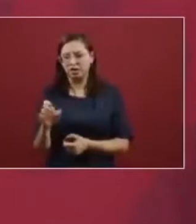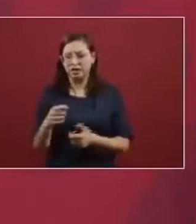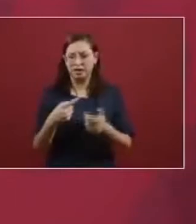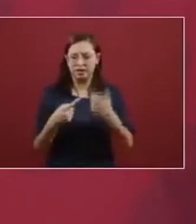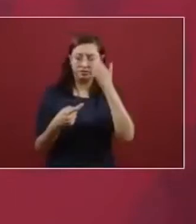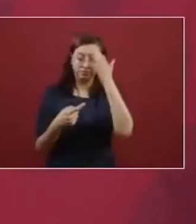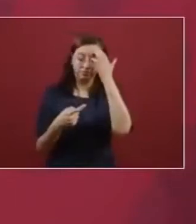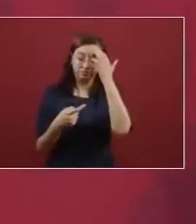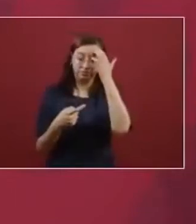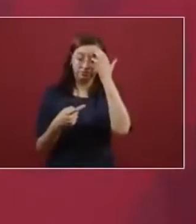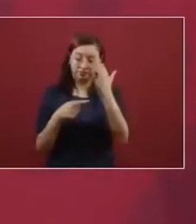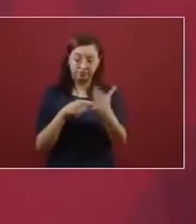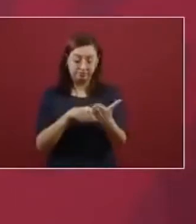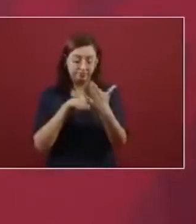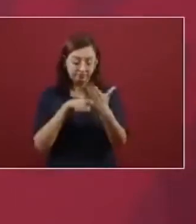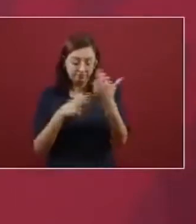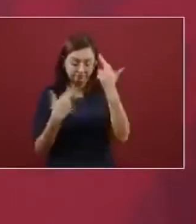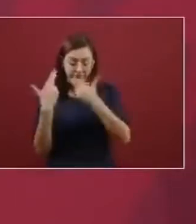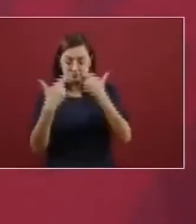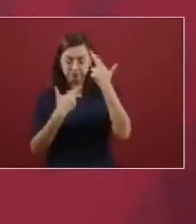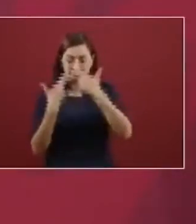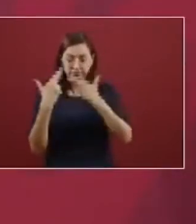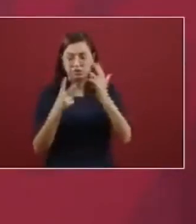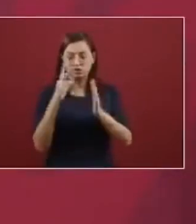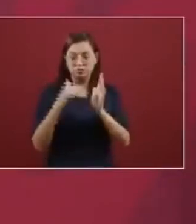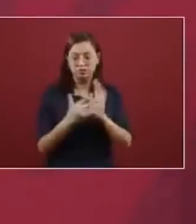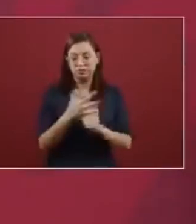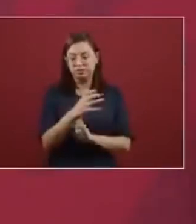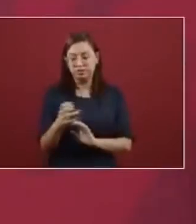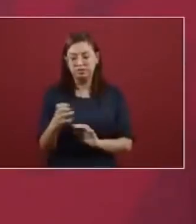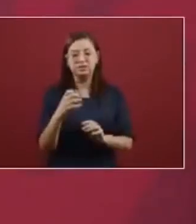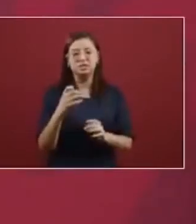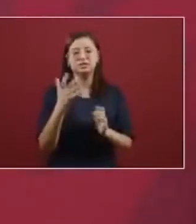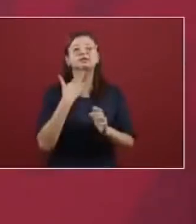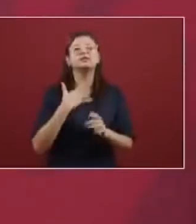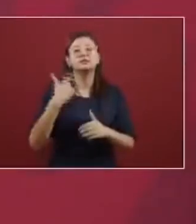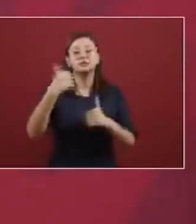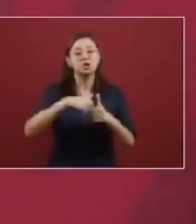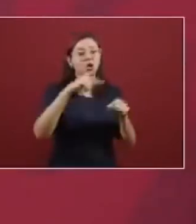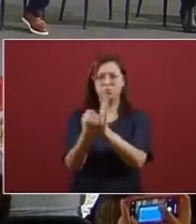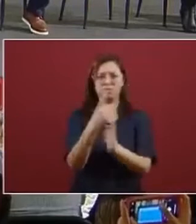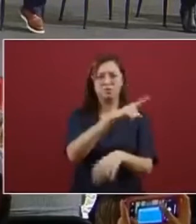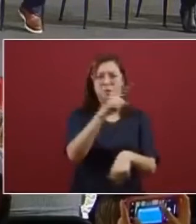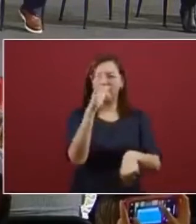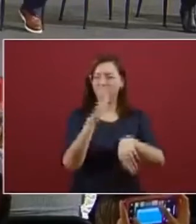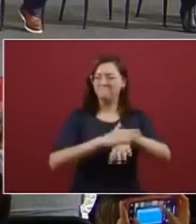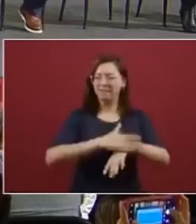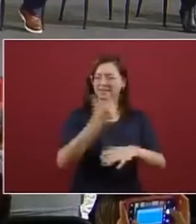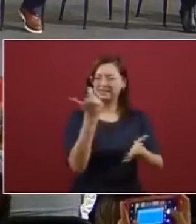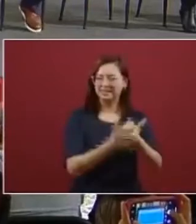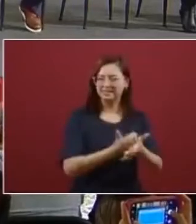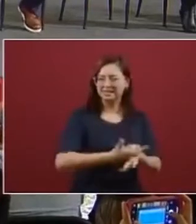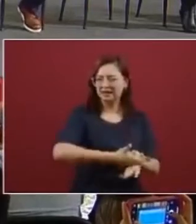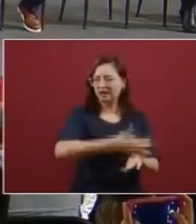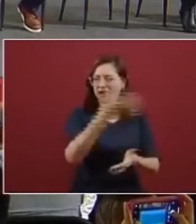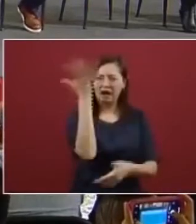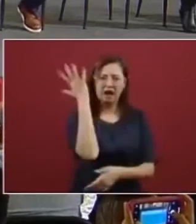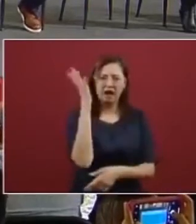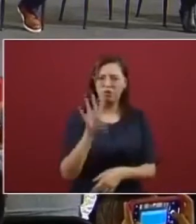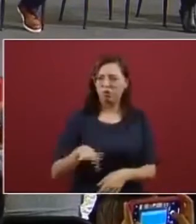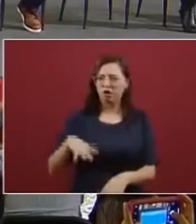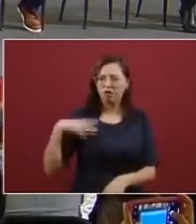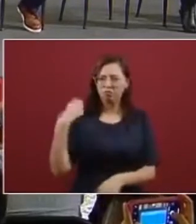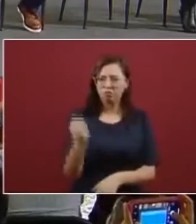Nale, secretaria de Energía, dijo que Nayarit, Durango y Oaxaca son las entidades donde existe el mayor precio por arriba de los 22,80